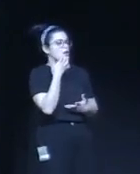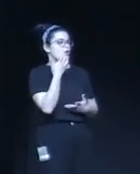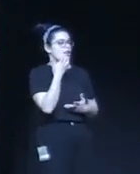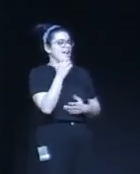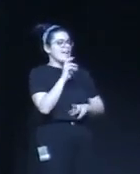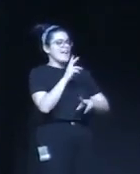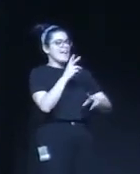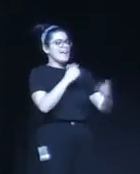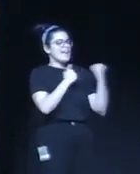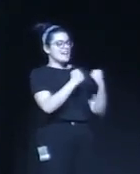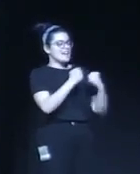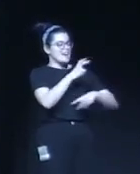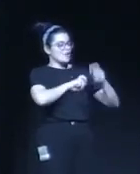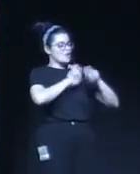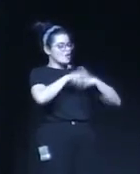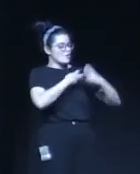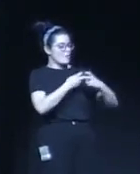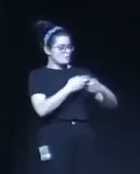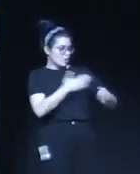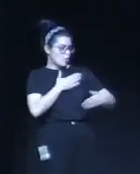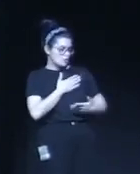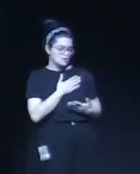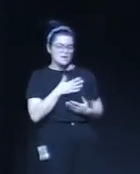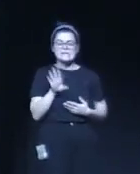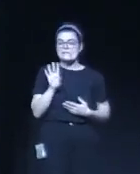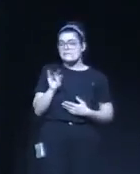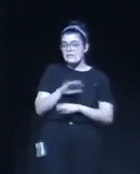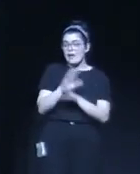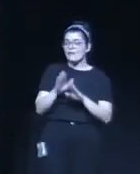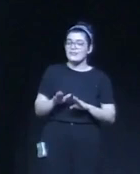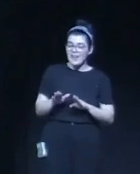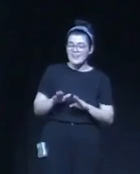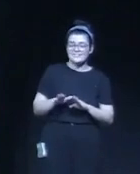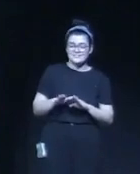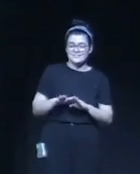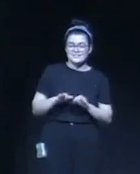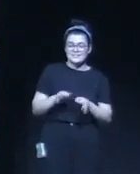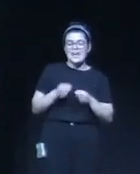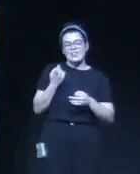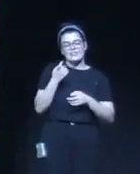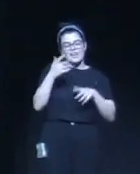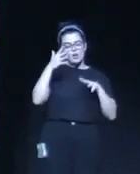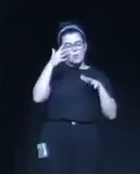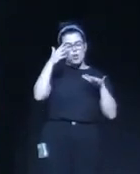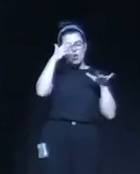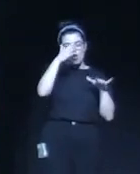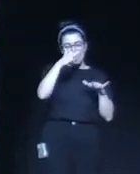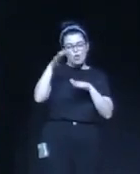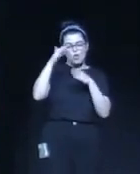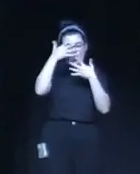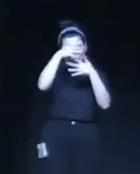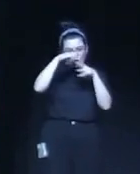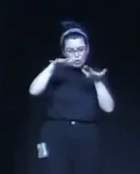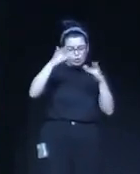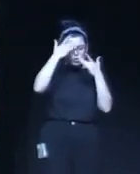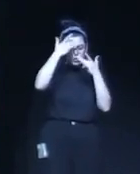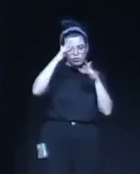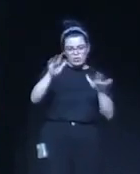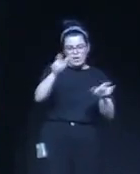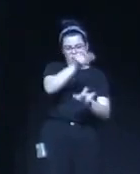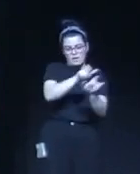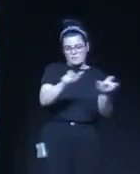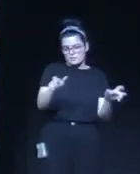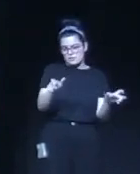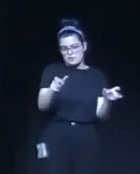sea, entonces, al final sí que yo creo que es muy importante concienciar a la ciudadanía de este tema, ¿no?